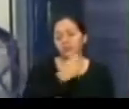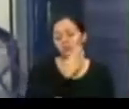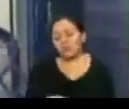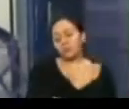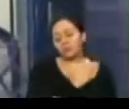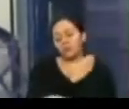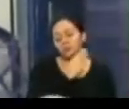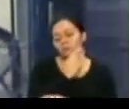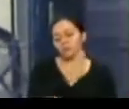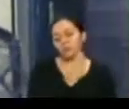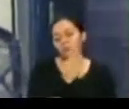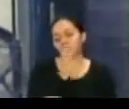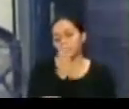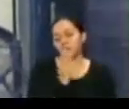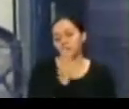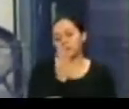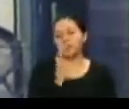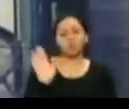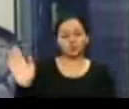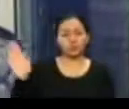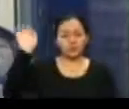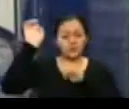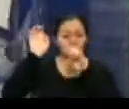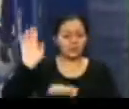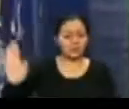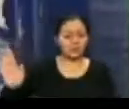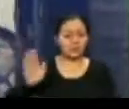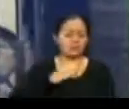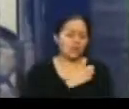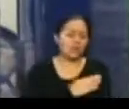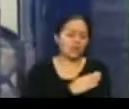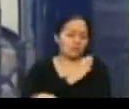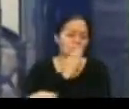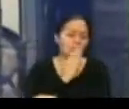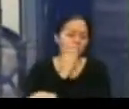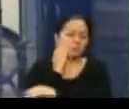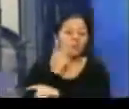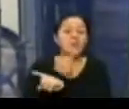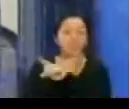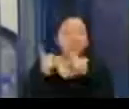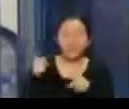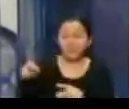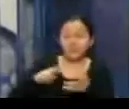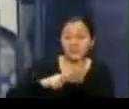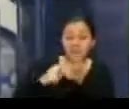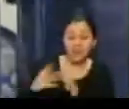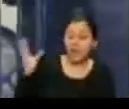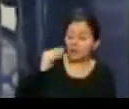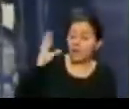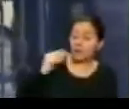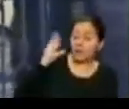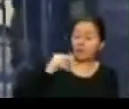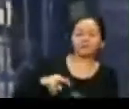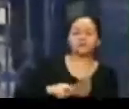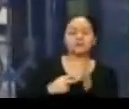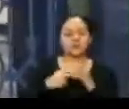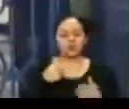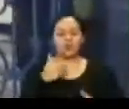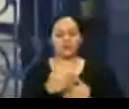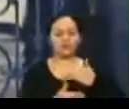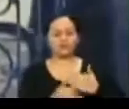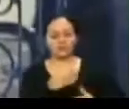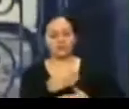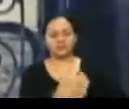signo de que avanzamos. No es verdad que el genio del presidente, las formas no interesan, es el